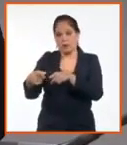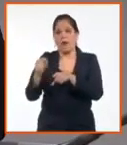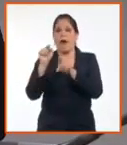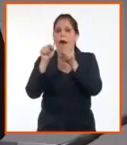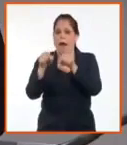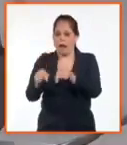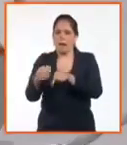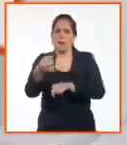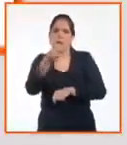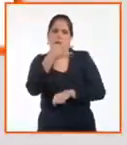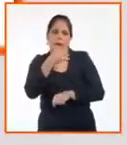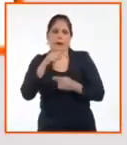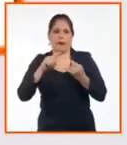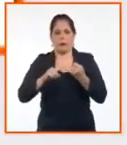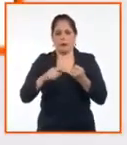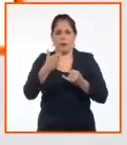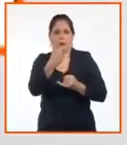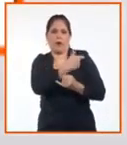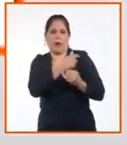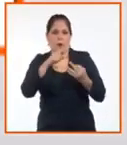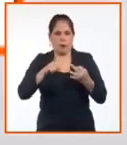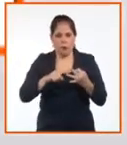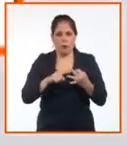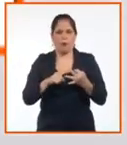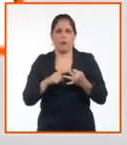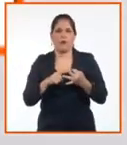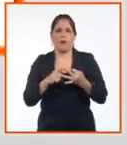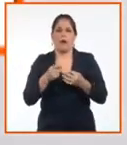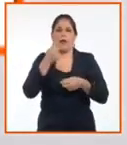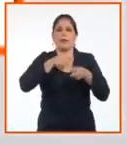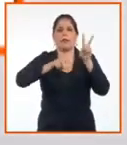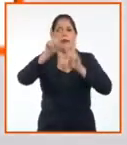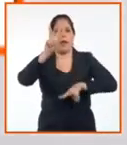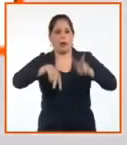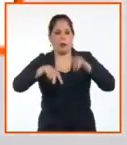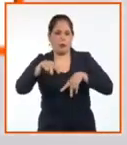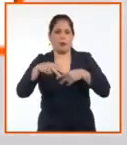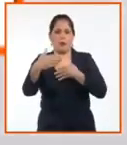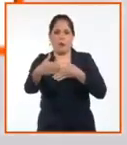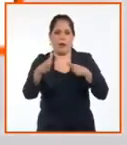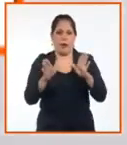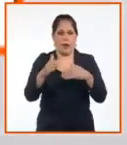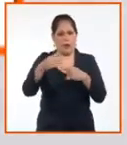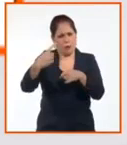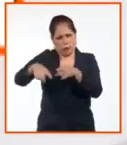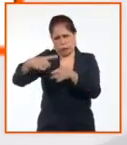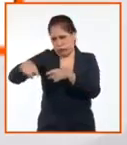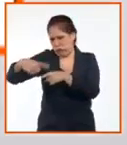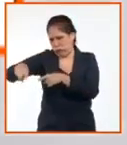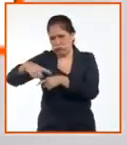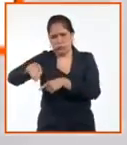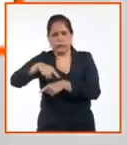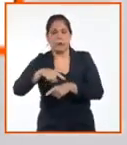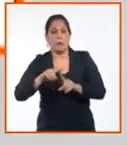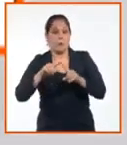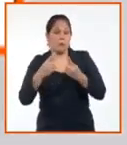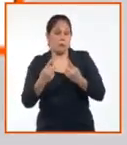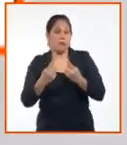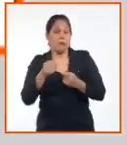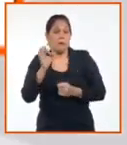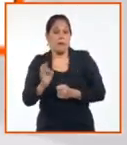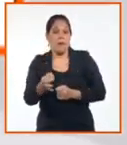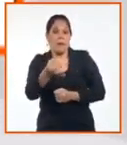medicamentos vacunas sistema de diagnóstico equipos dispositivos médicos y otros en el caso de los